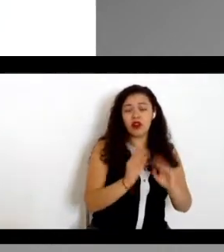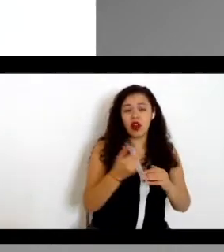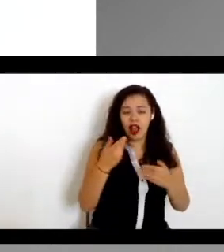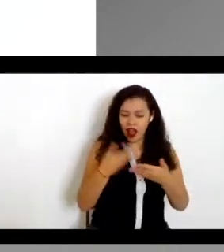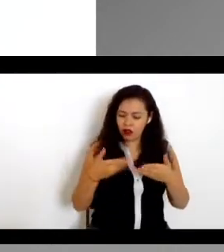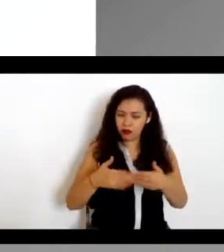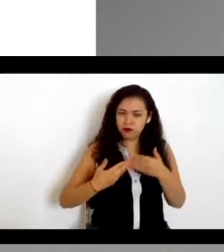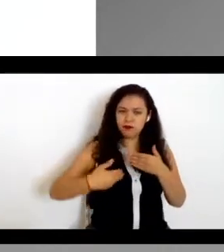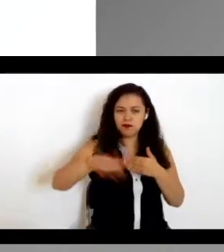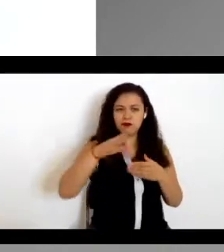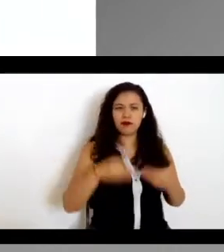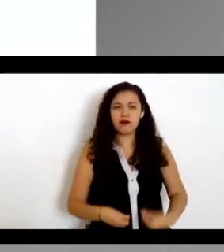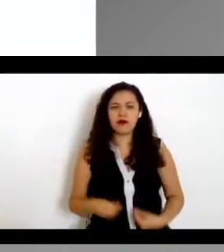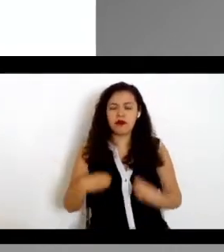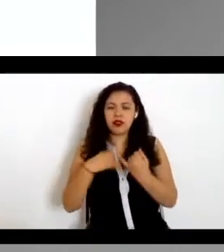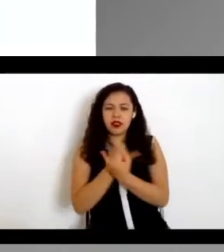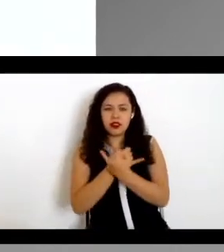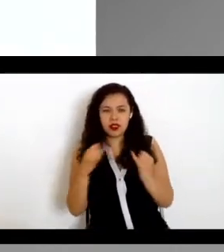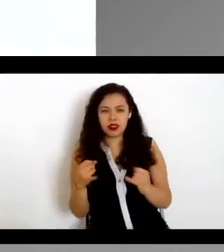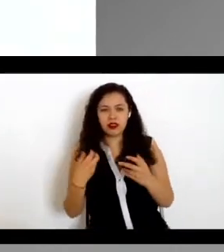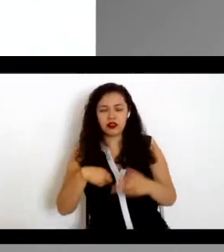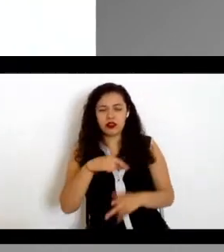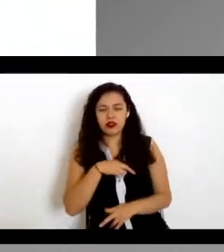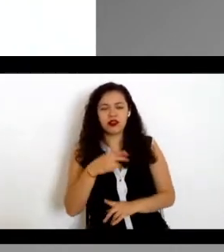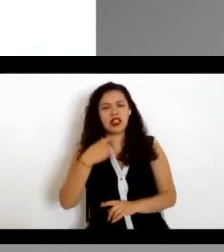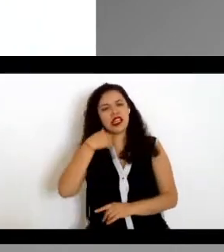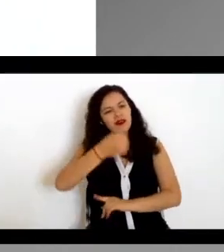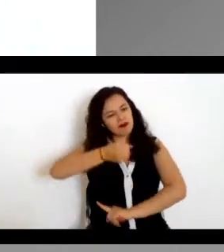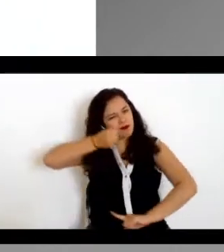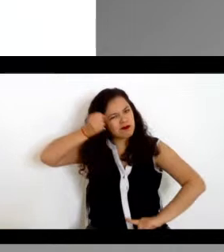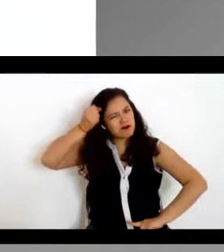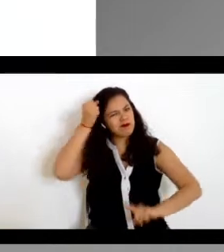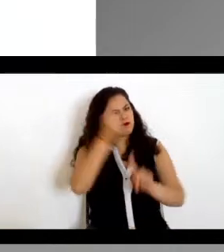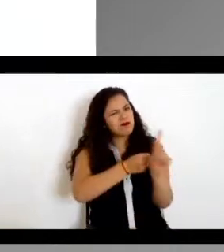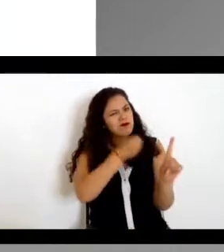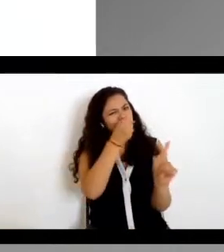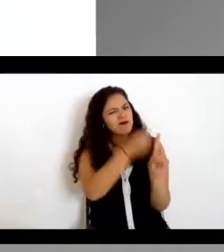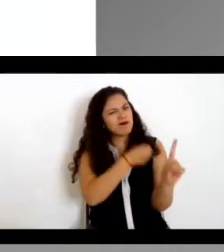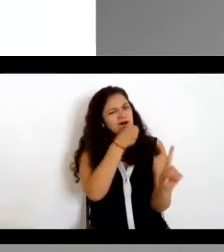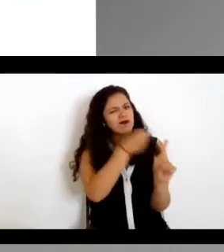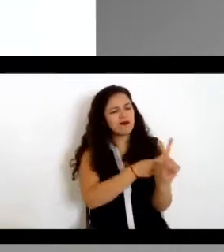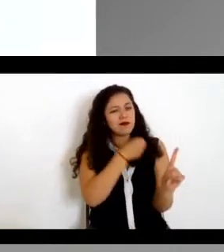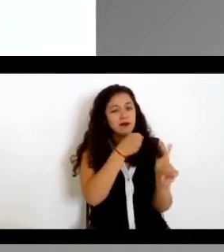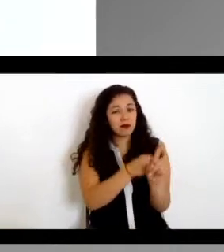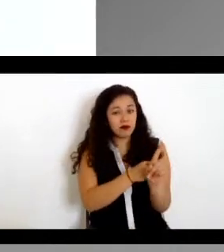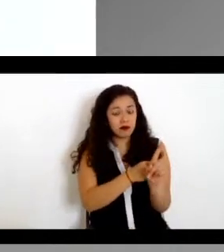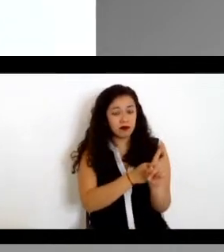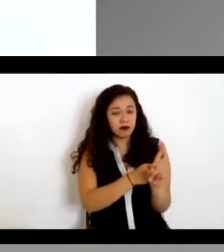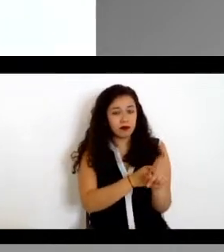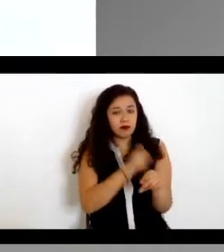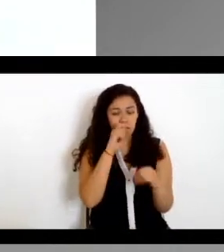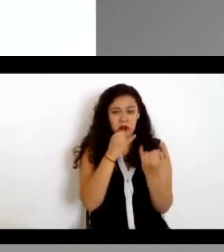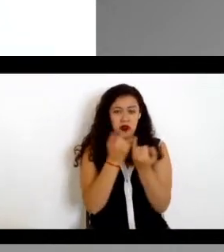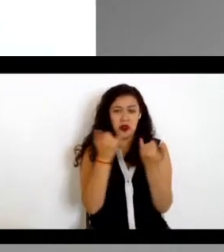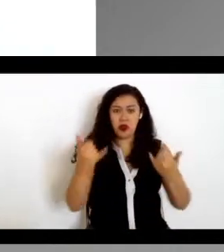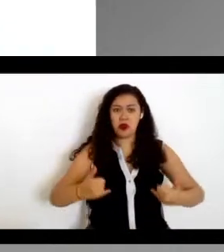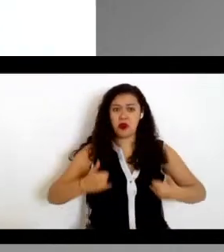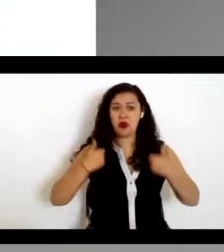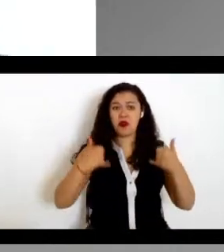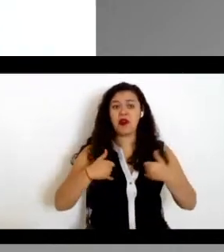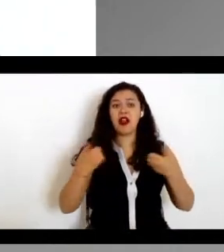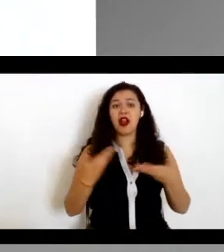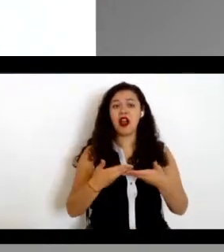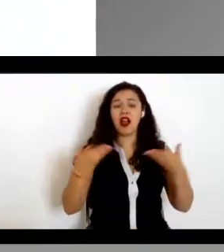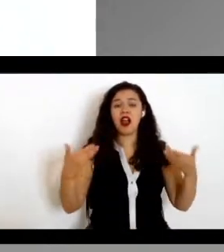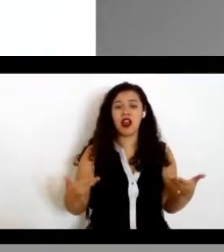discapacidad, estamos dispuestos a picar piedra en ese sentido, ¿no? Como lo están muchos chicos en estos momentos, están